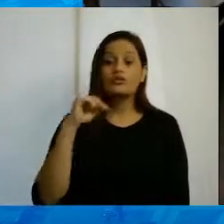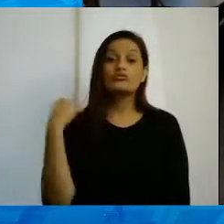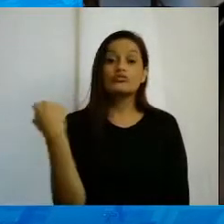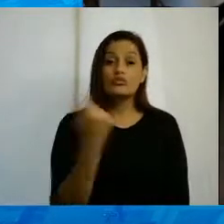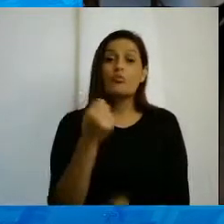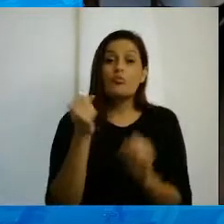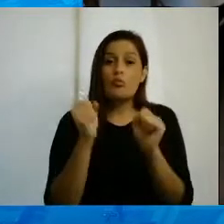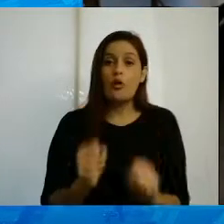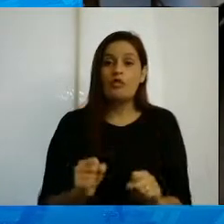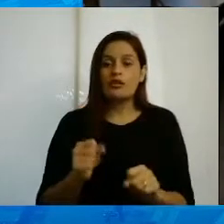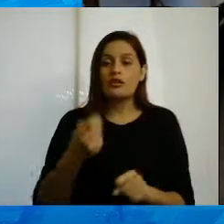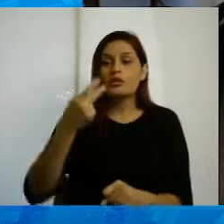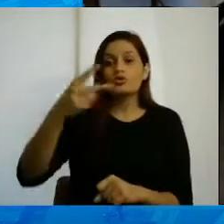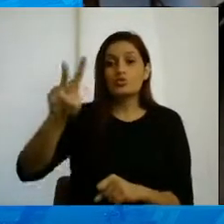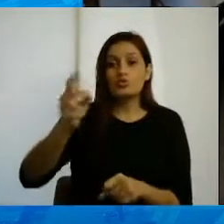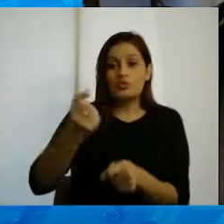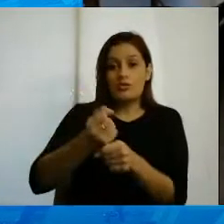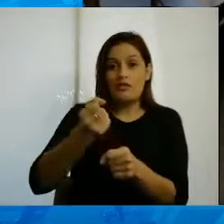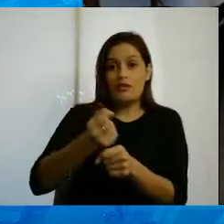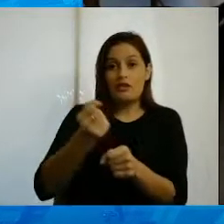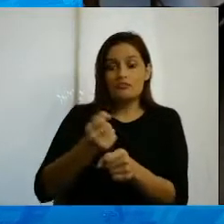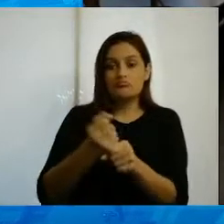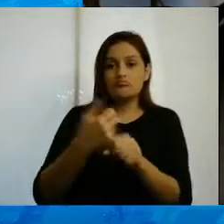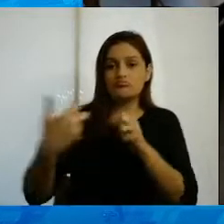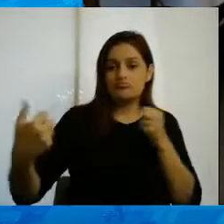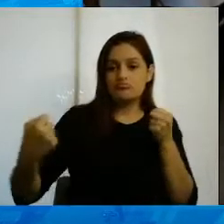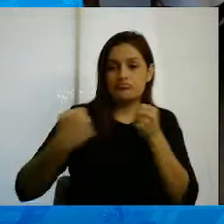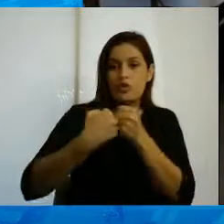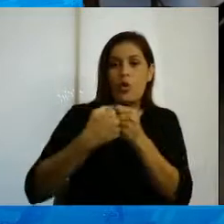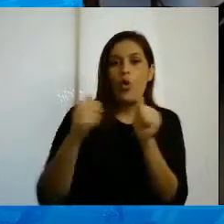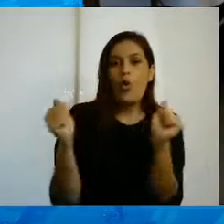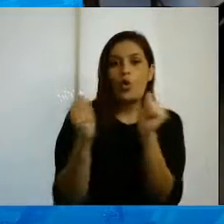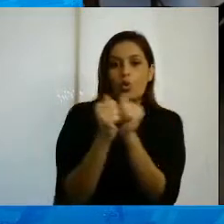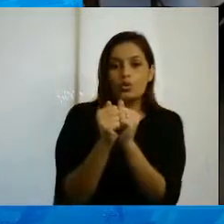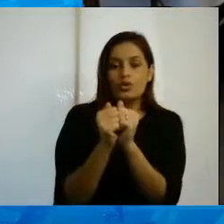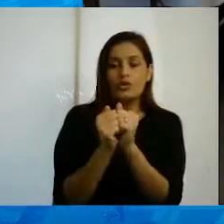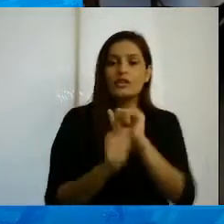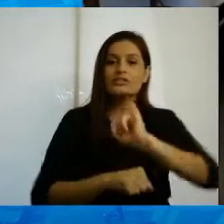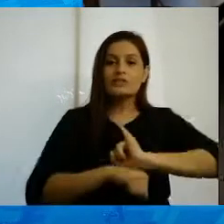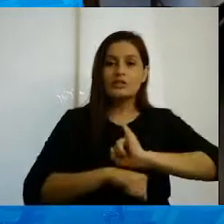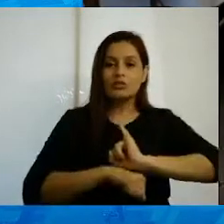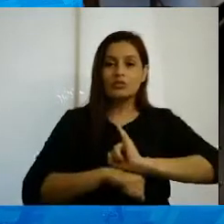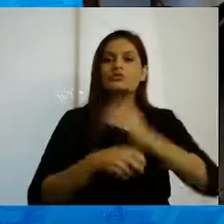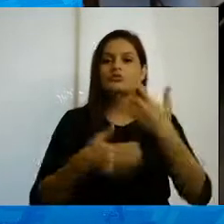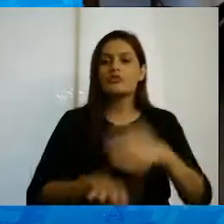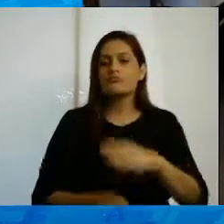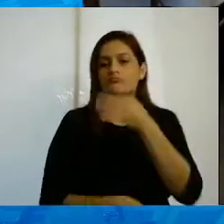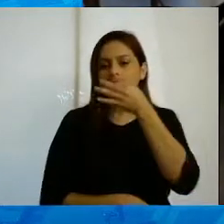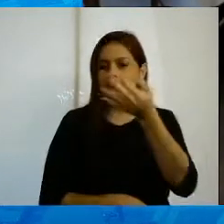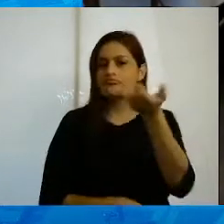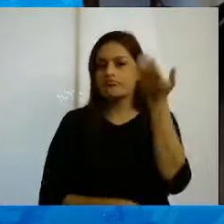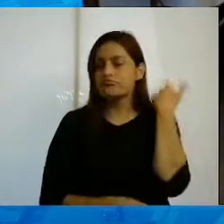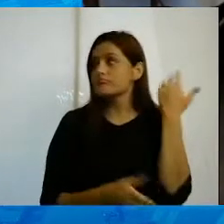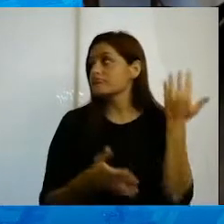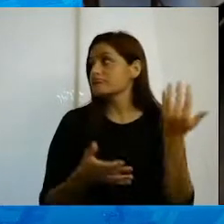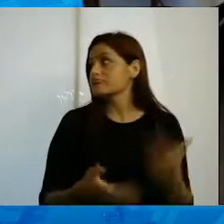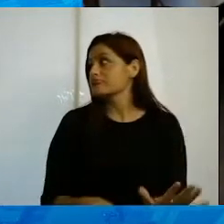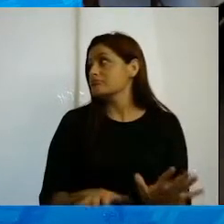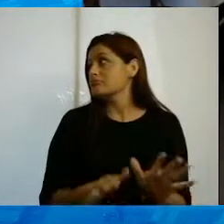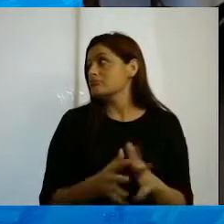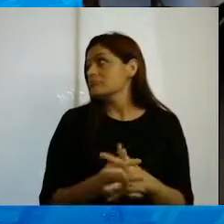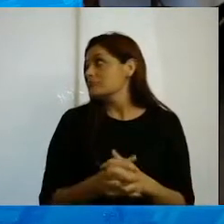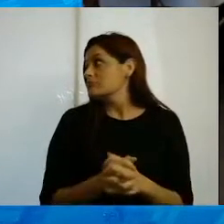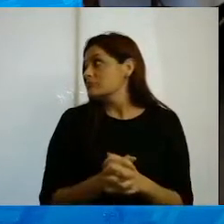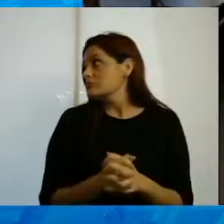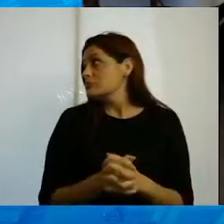también del trabajo mancomunado entre instituciones, como ya lo hemos hecho en este tiempo, y